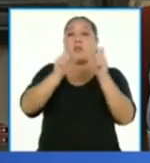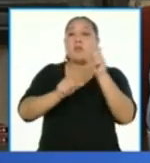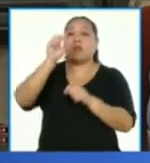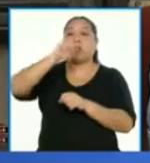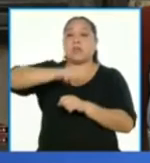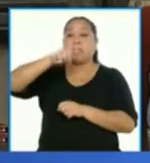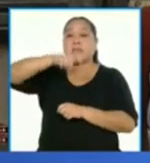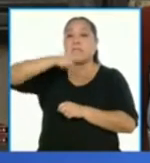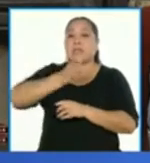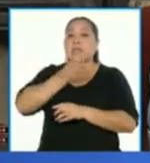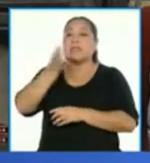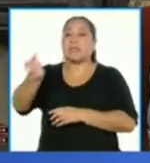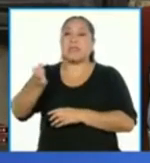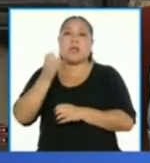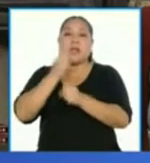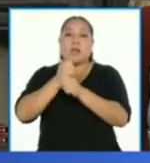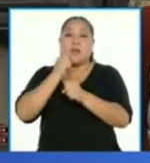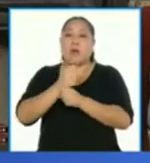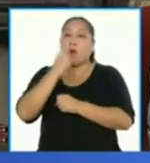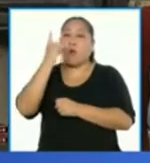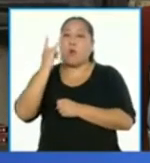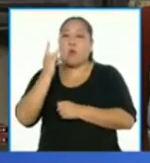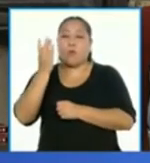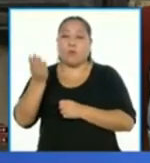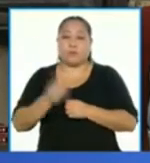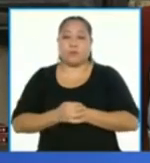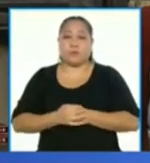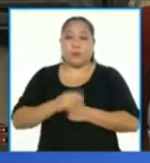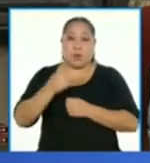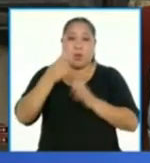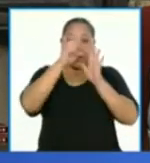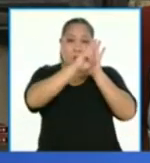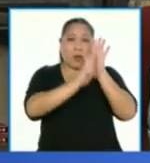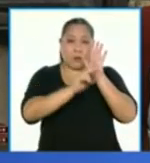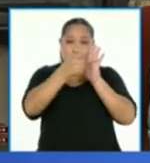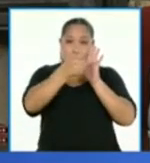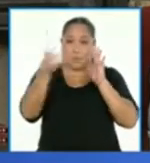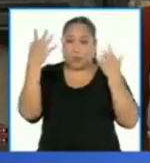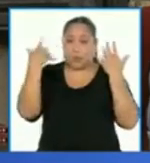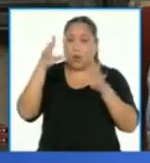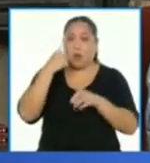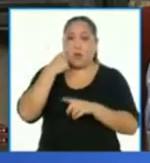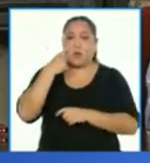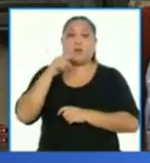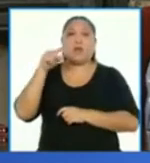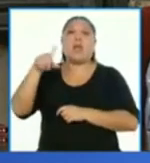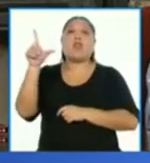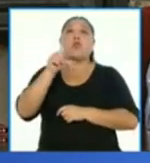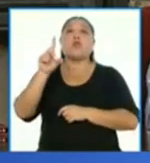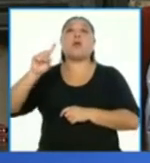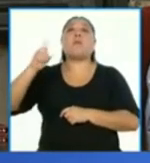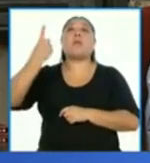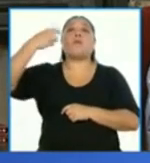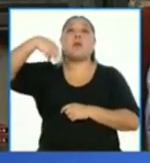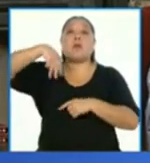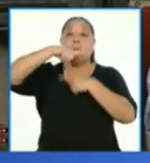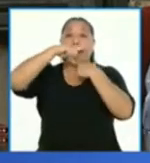y las regulaciones que ustedes conocen a partir del día lunes primero de marzo